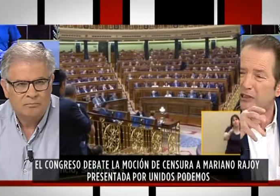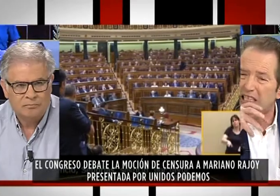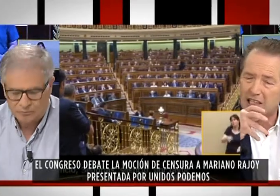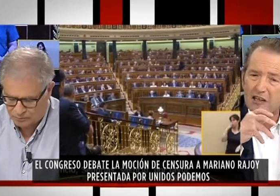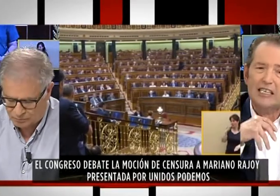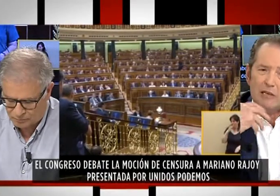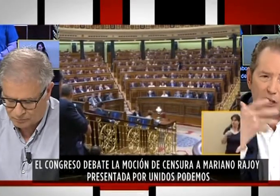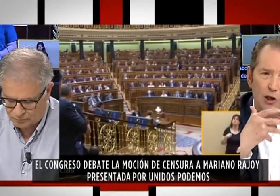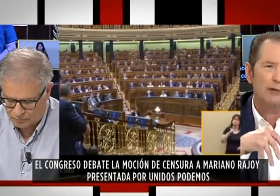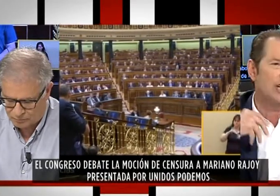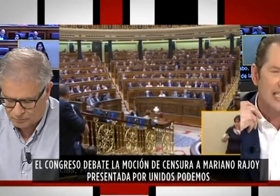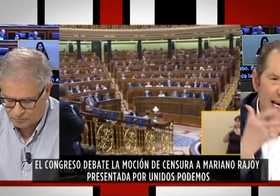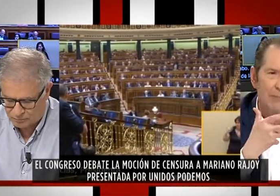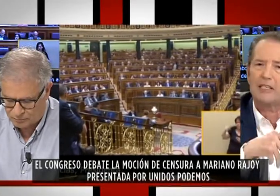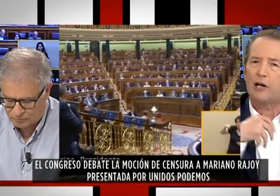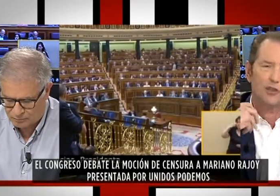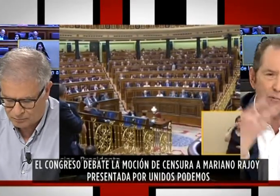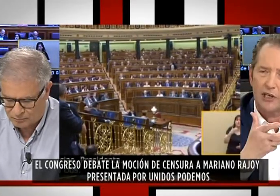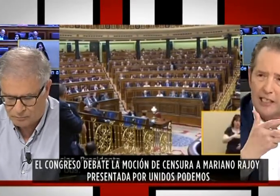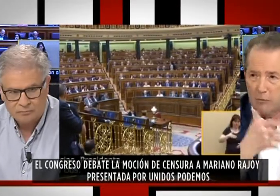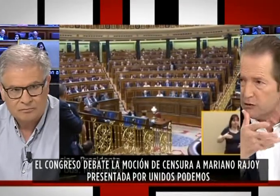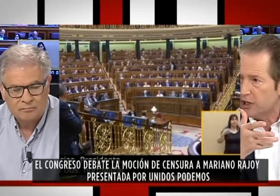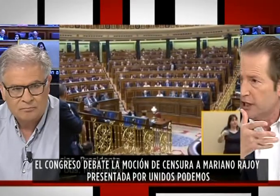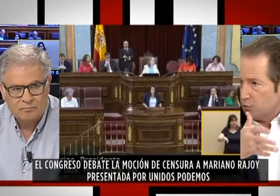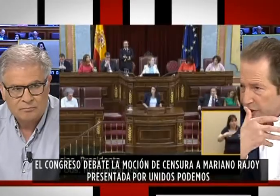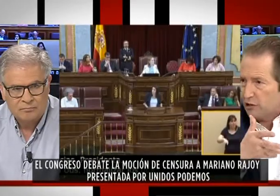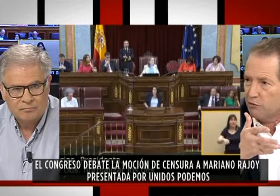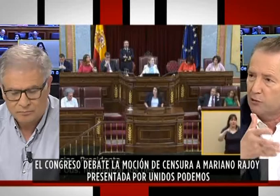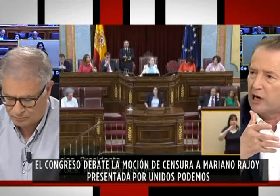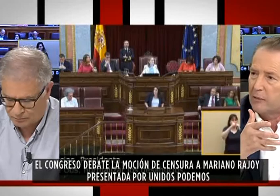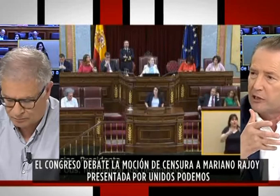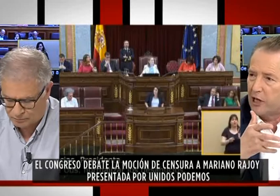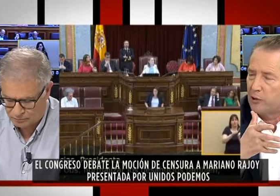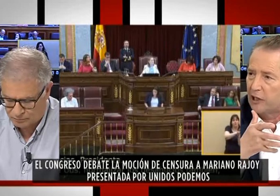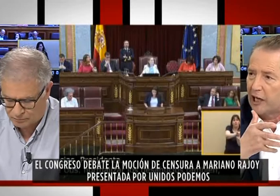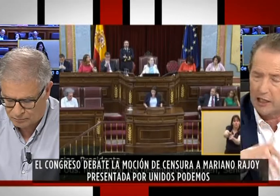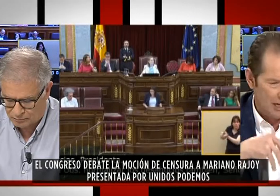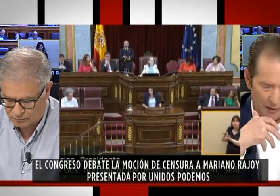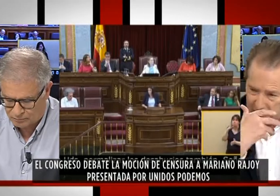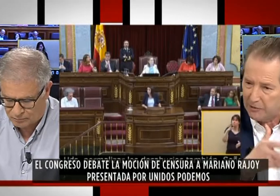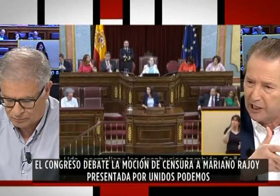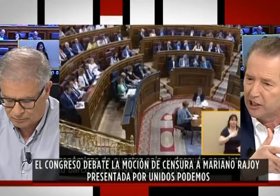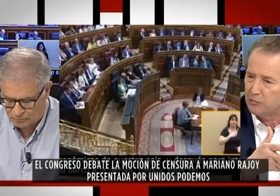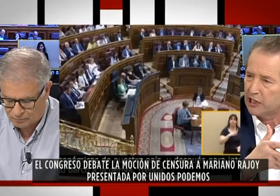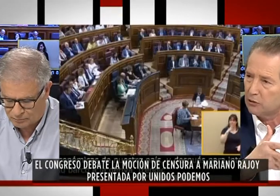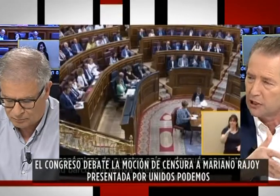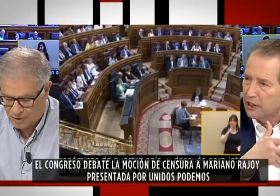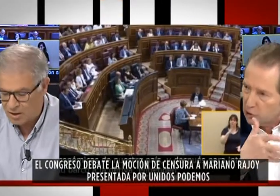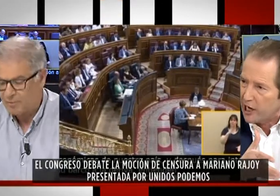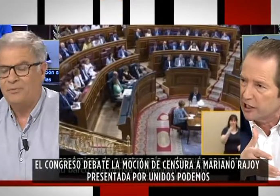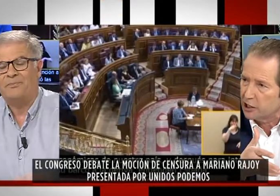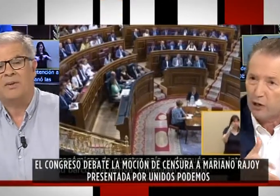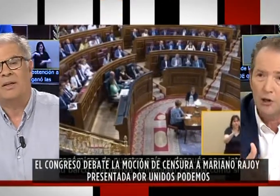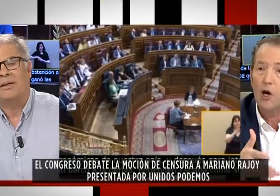durante esta existencia ya va siendo hora ustedes se tienen que marchar nos tenemos que echar bueno si ustedes configuran a mayoría de gobierno alternativa es perfectamente legítimo echarlos